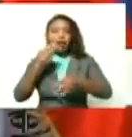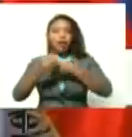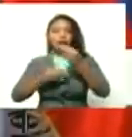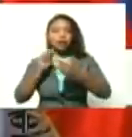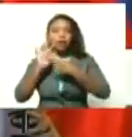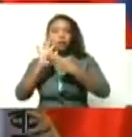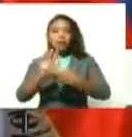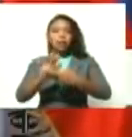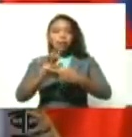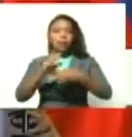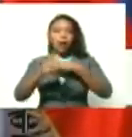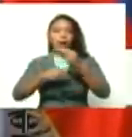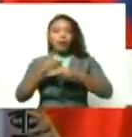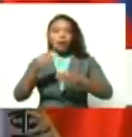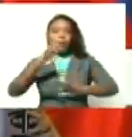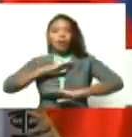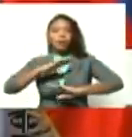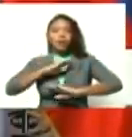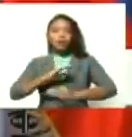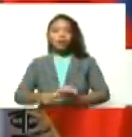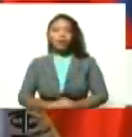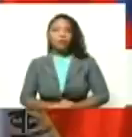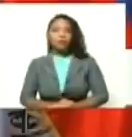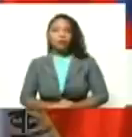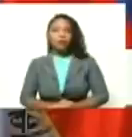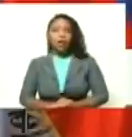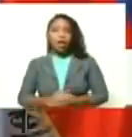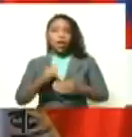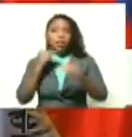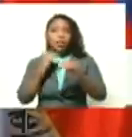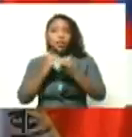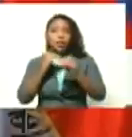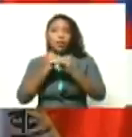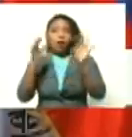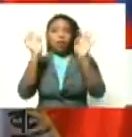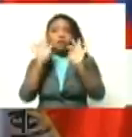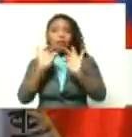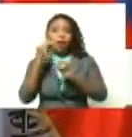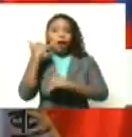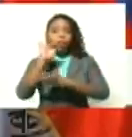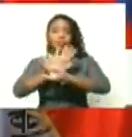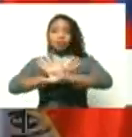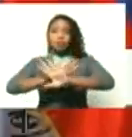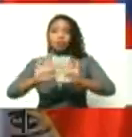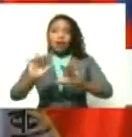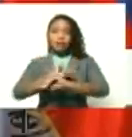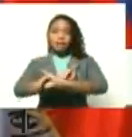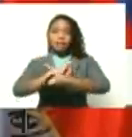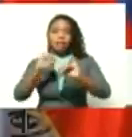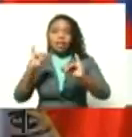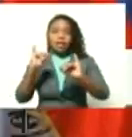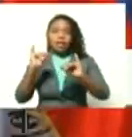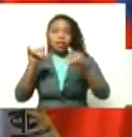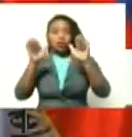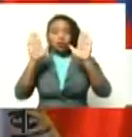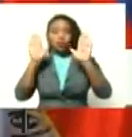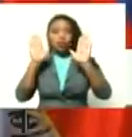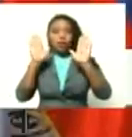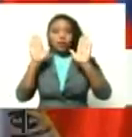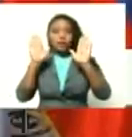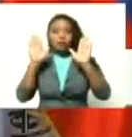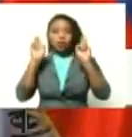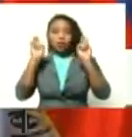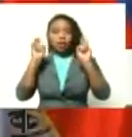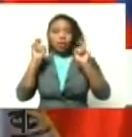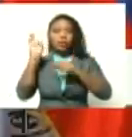para obtener beneficio. Igualmente, tenemos ya para terminar el supuesto sexto de